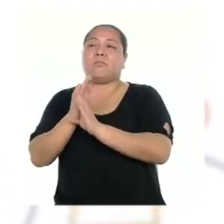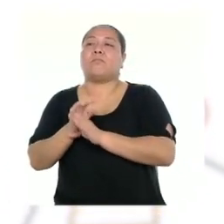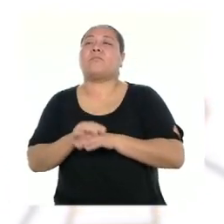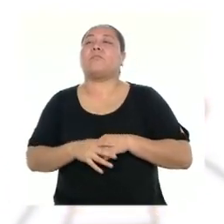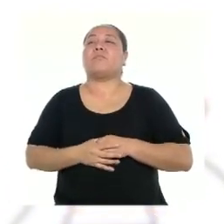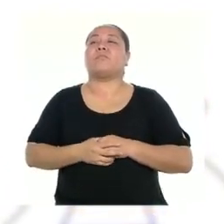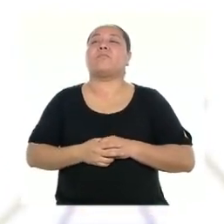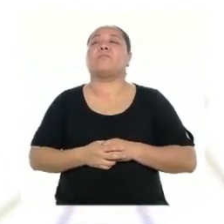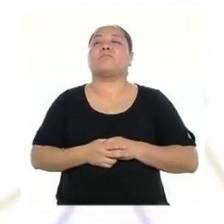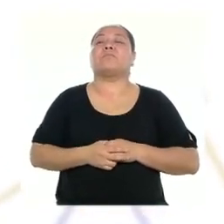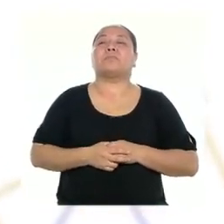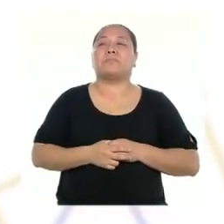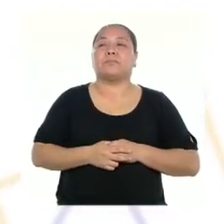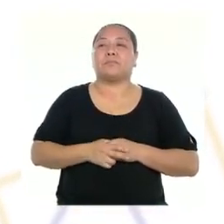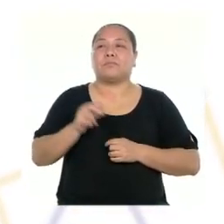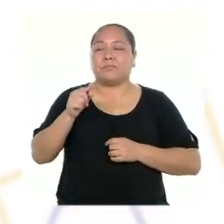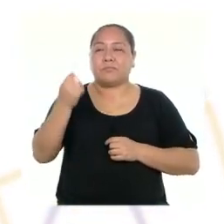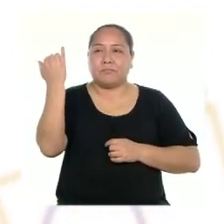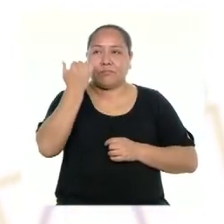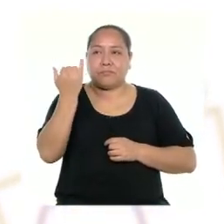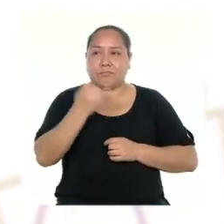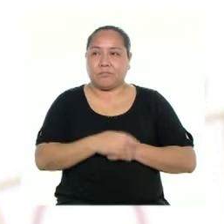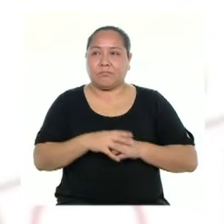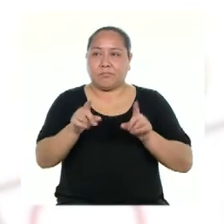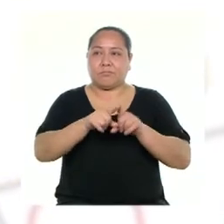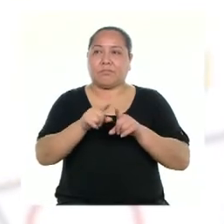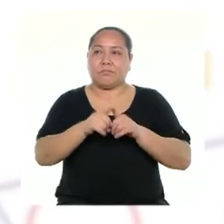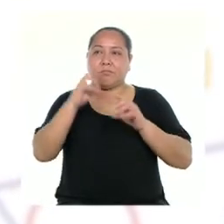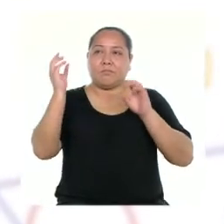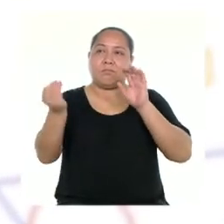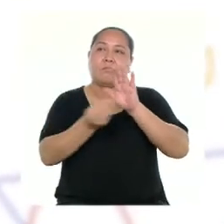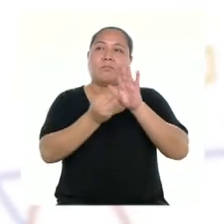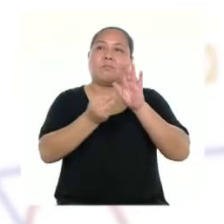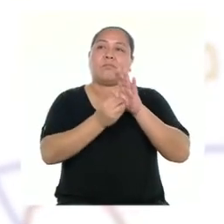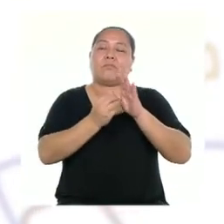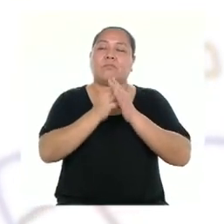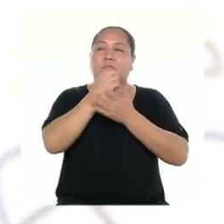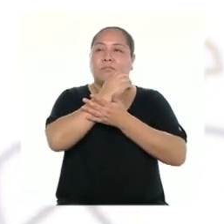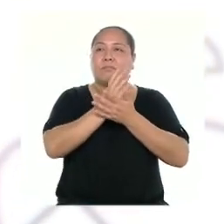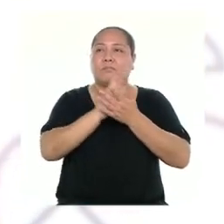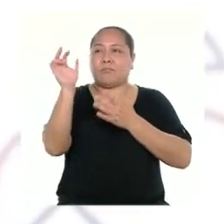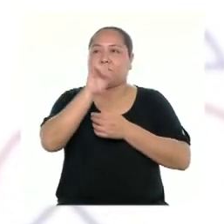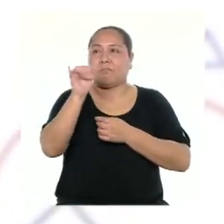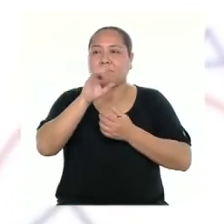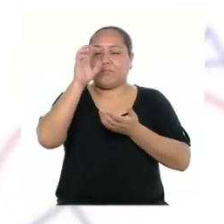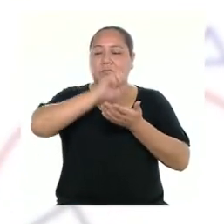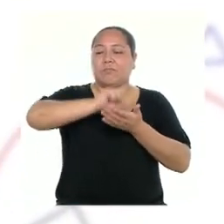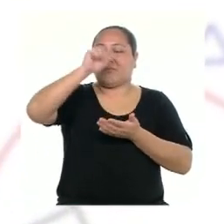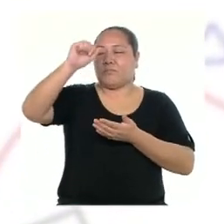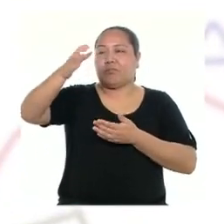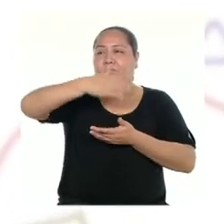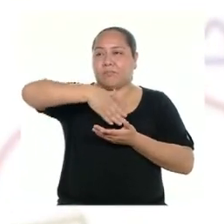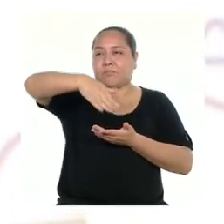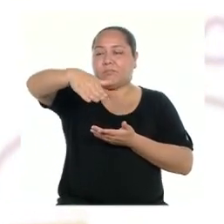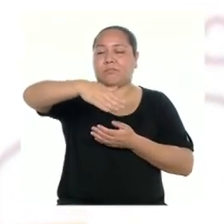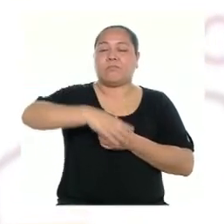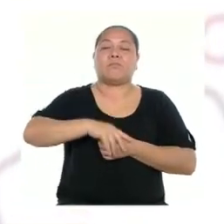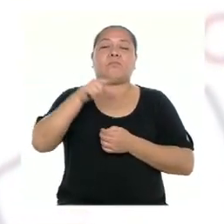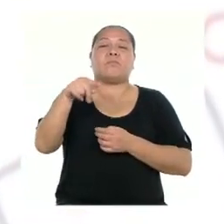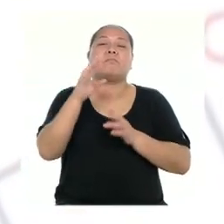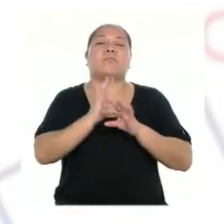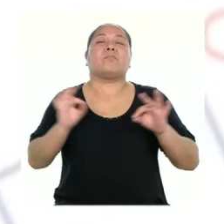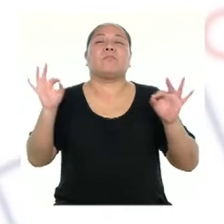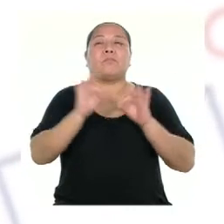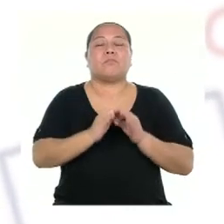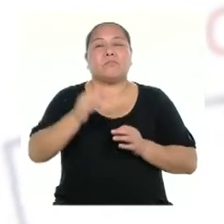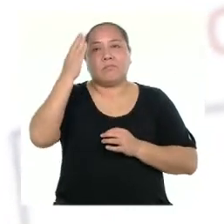del perímetro del mapa, de modo que incluyan una porción igual a la que se excluye. Es muy importante